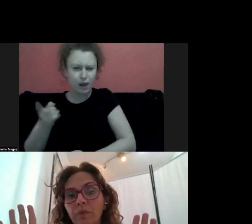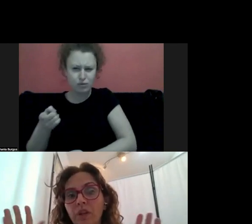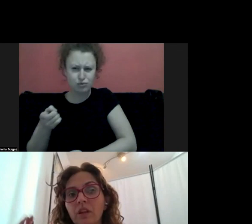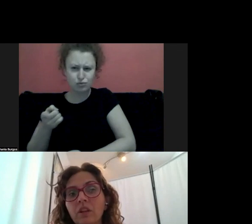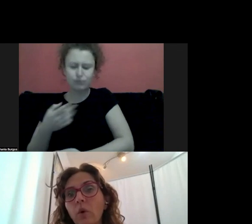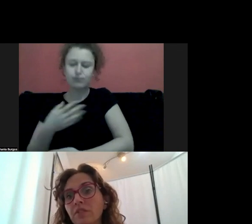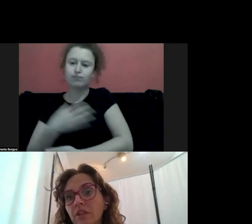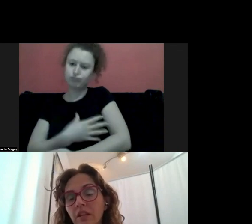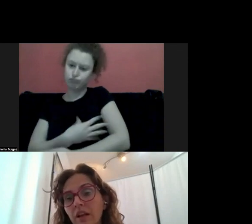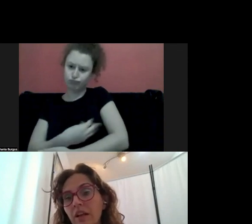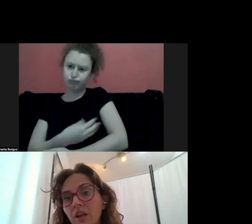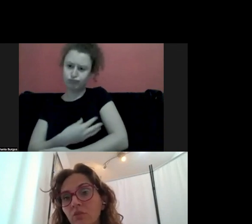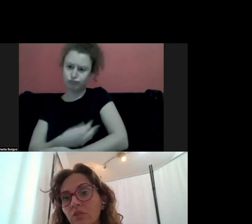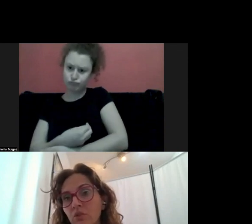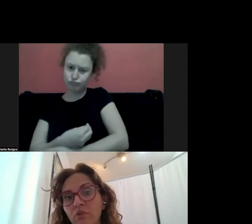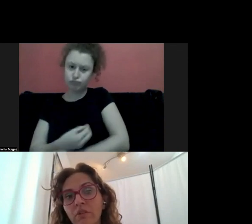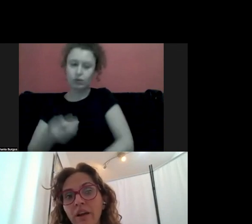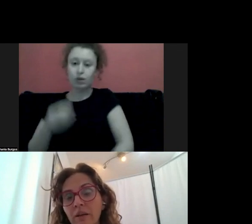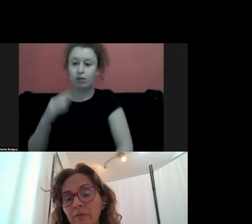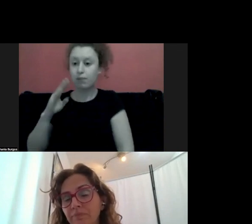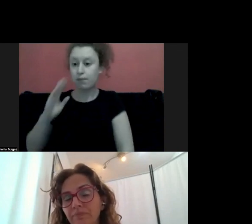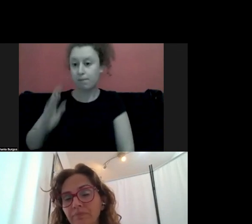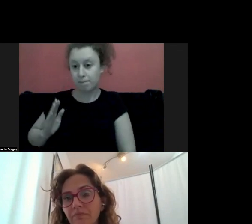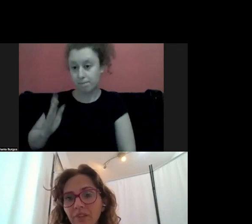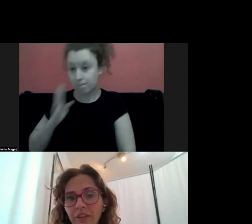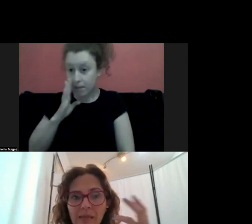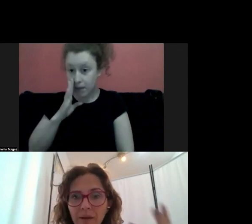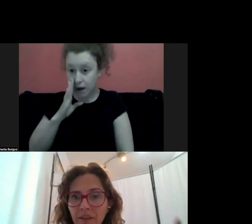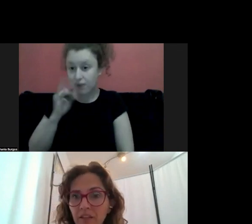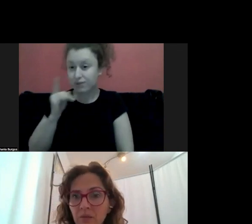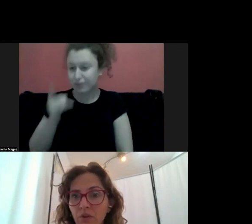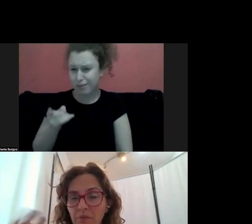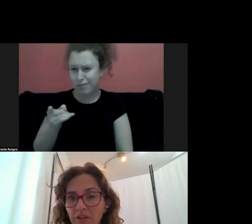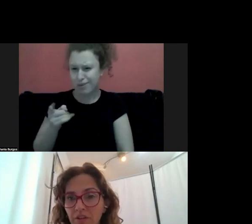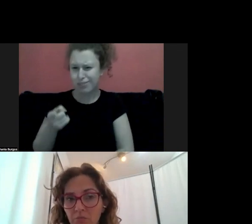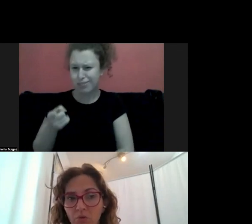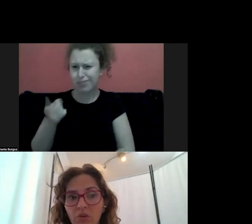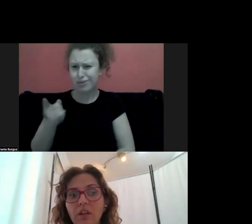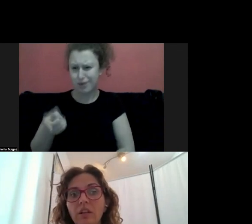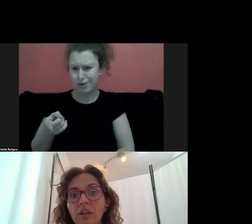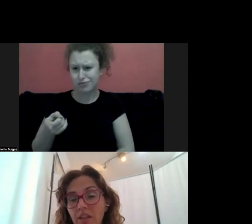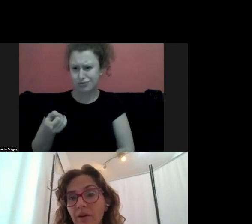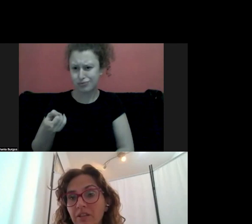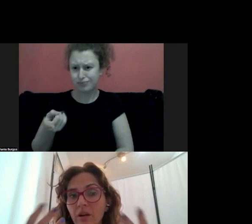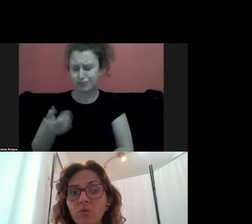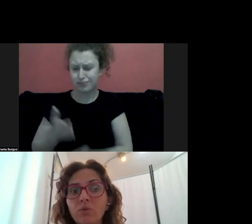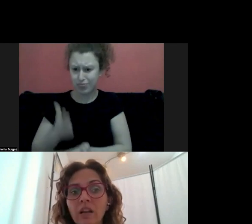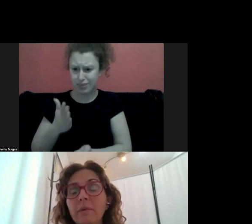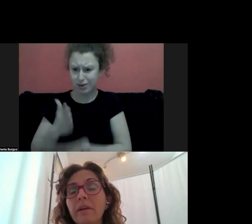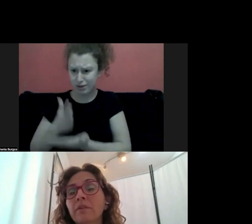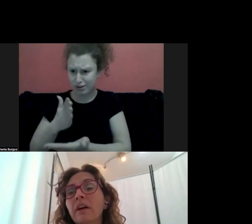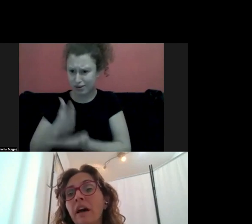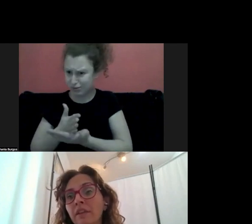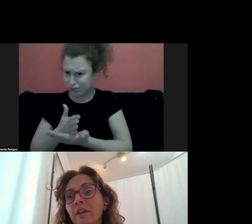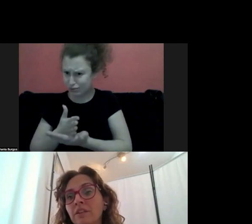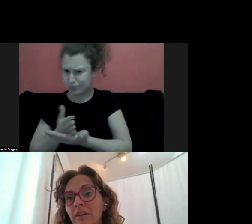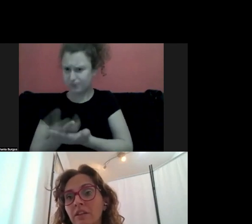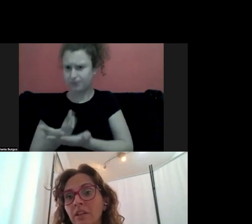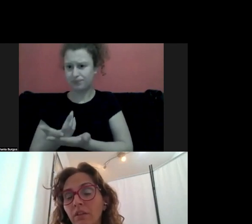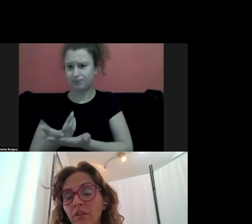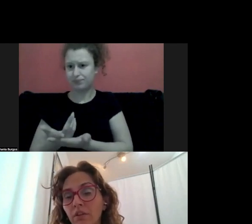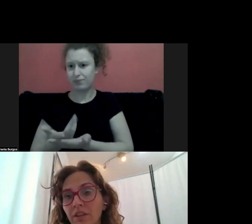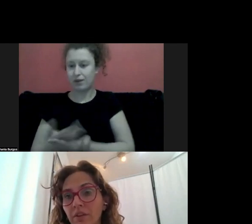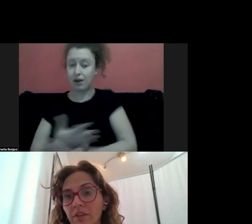cuerpo. Y todo este contexto social de capacitismo, de machismo y además esta cultura del biberón hace que